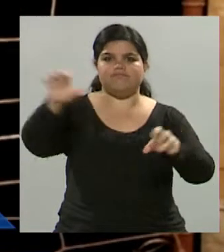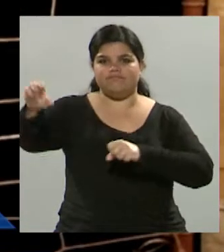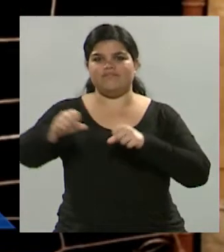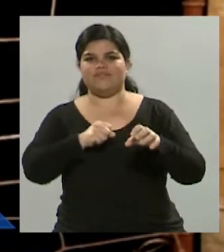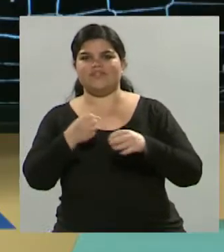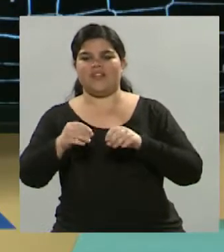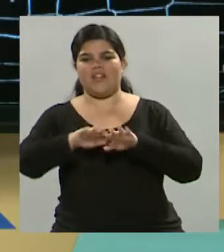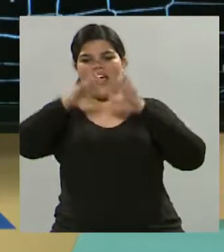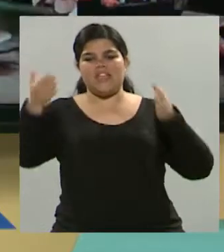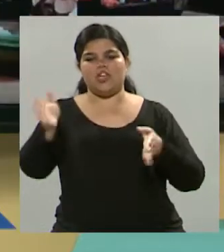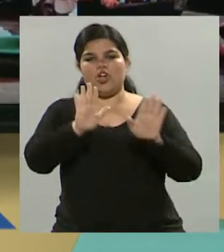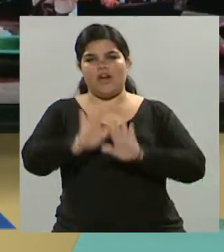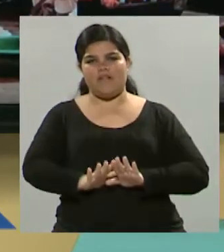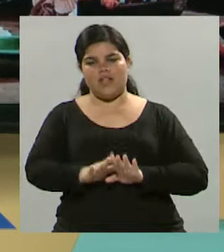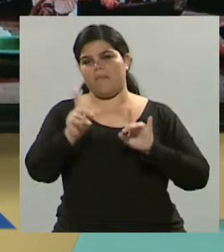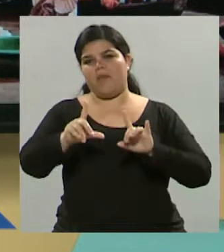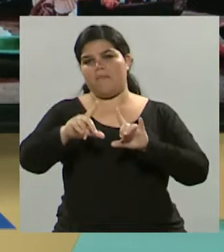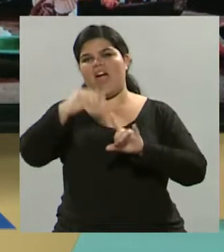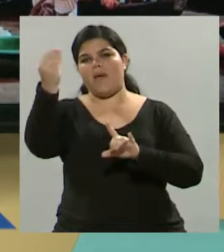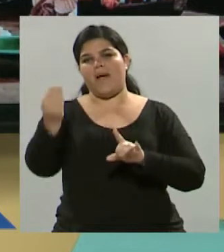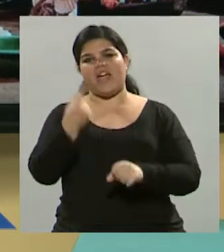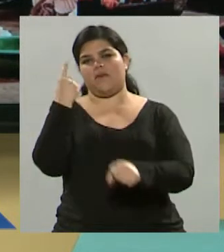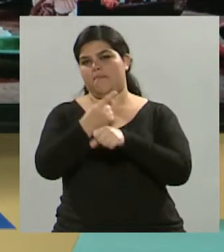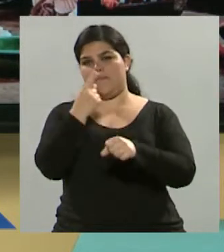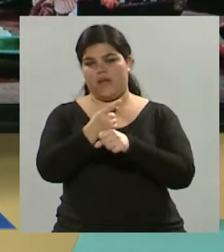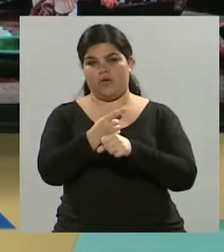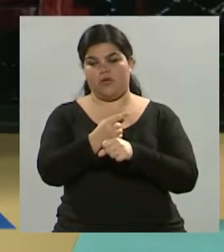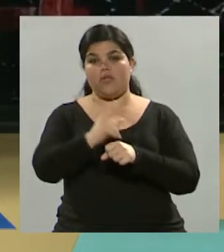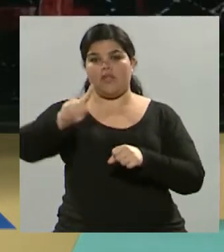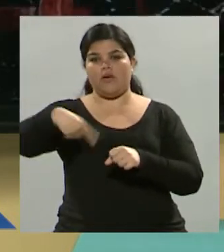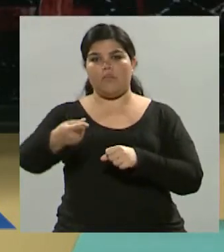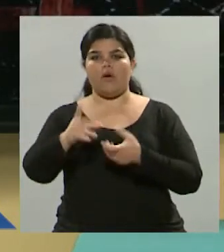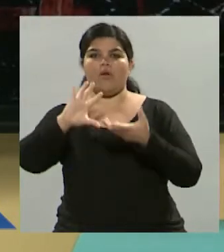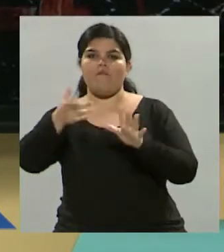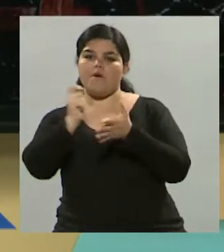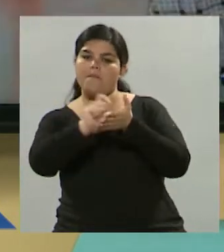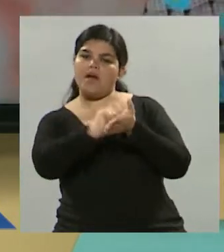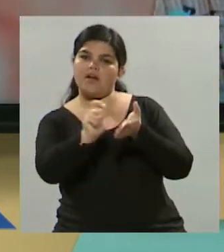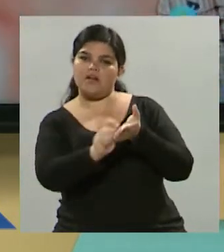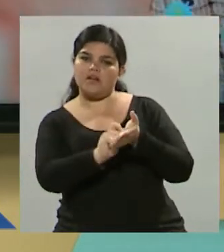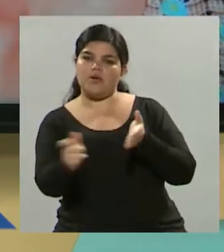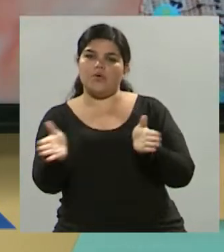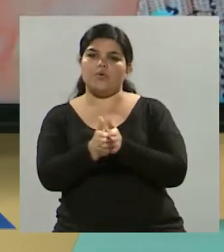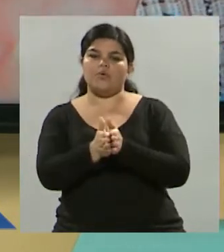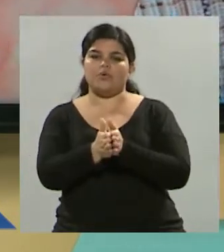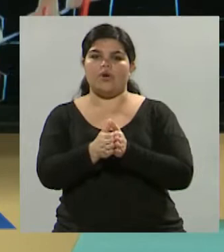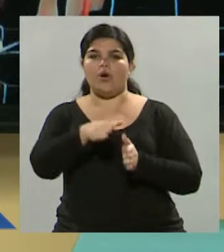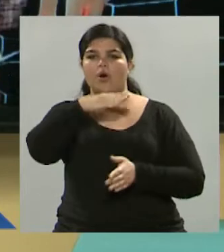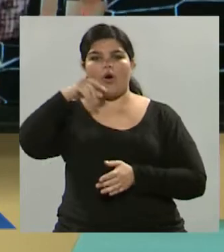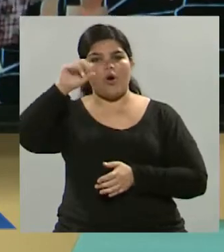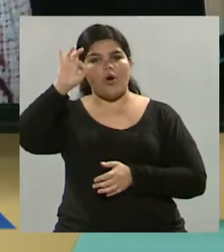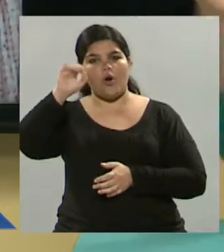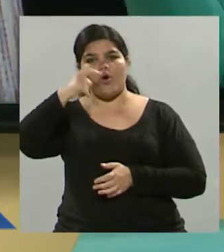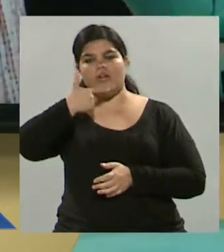también apareció a partir de imágenes. Y a partir de ahí creamos un boceto de guión que hicimos con José Luis Valenzuela en